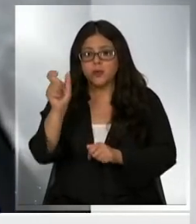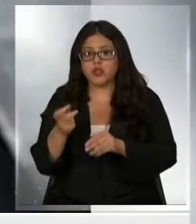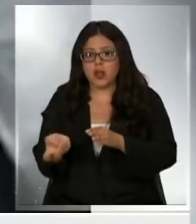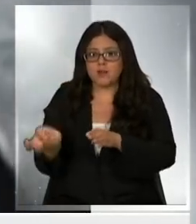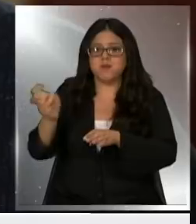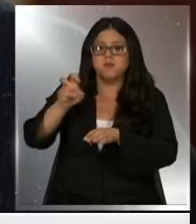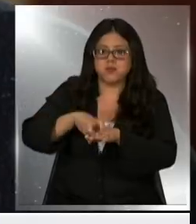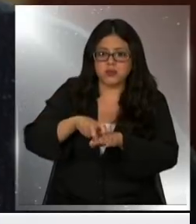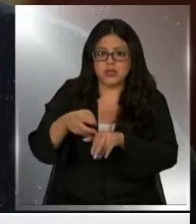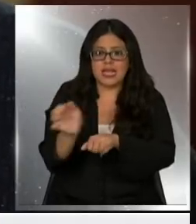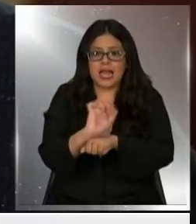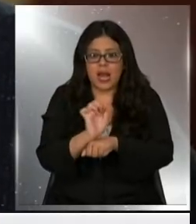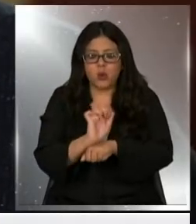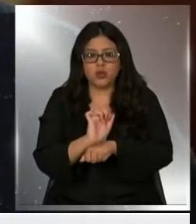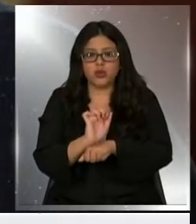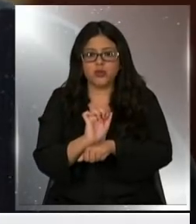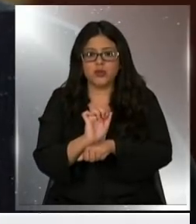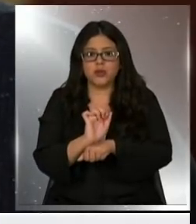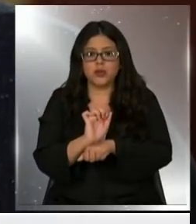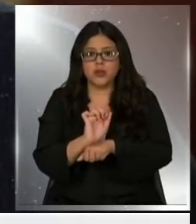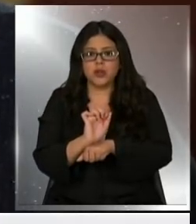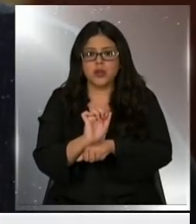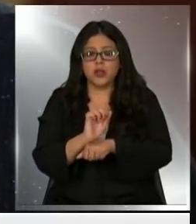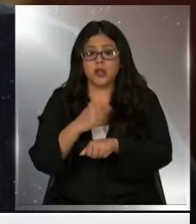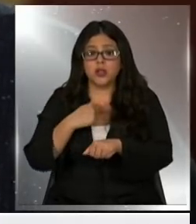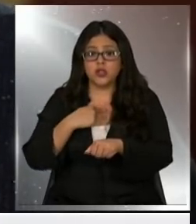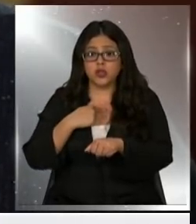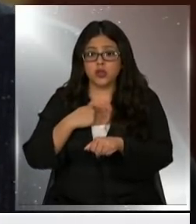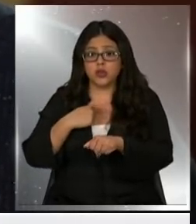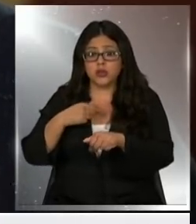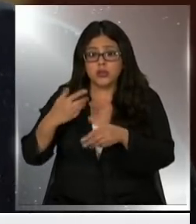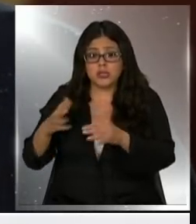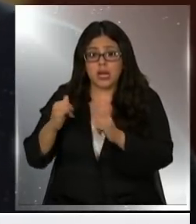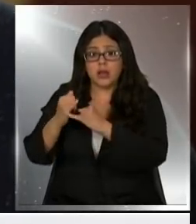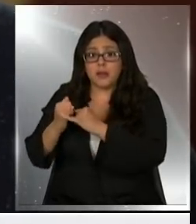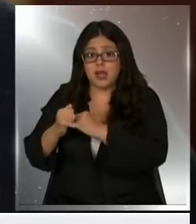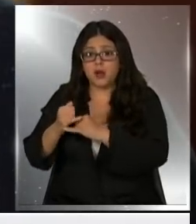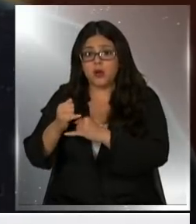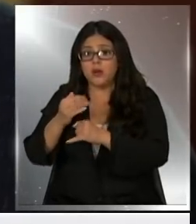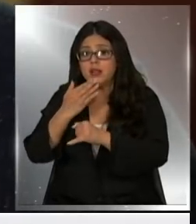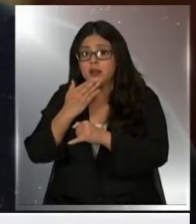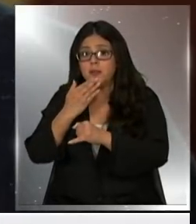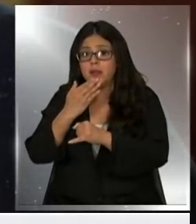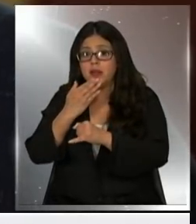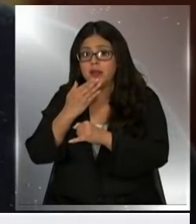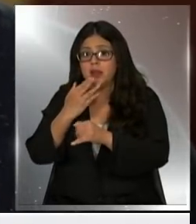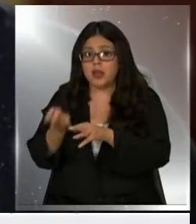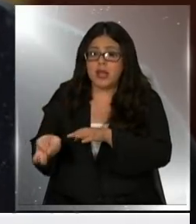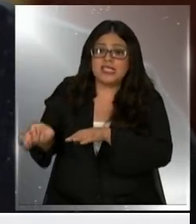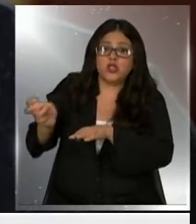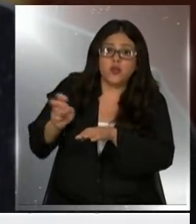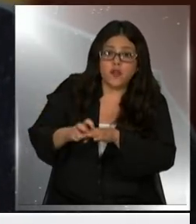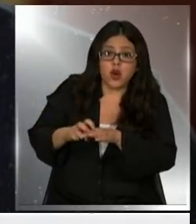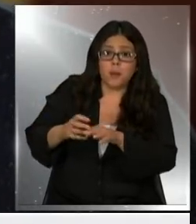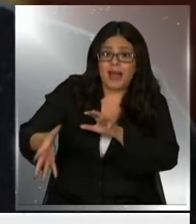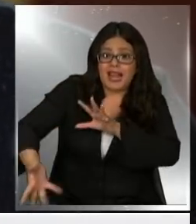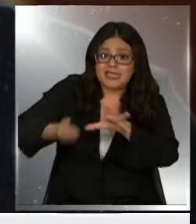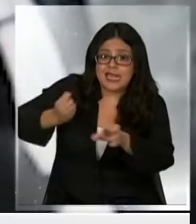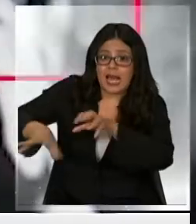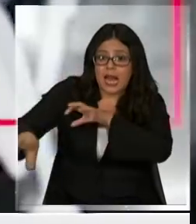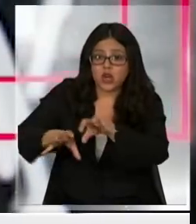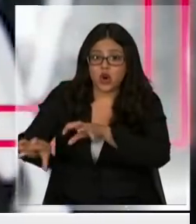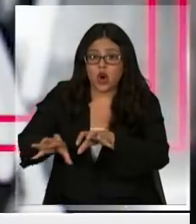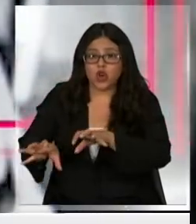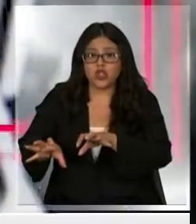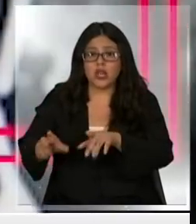auto. Yo iba con un amigo y él se subió también al auto, ya se había bajado. Se subió para sacar cosas y